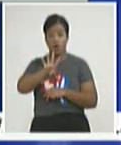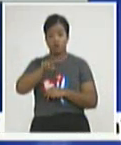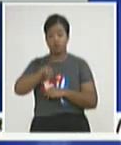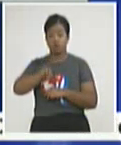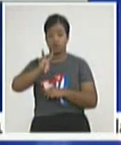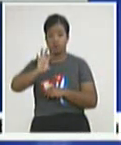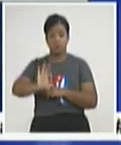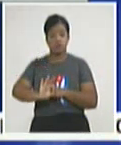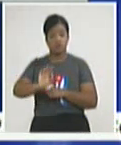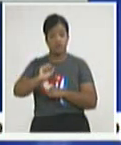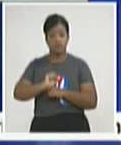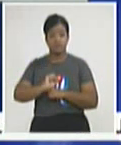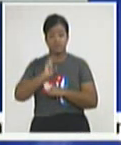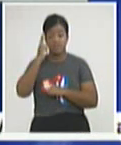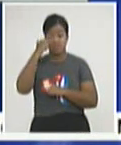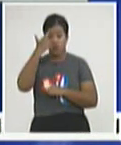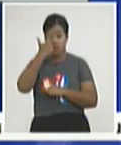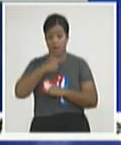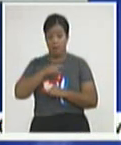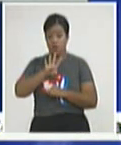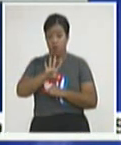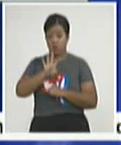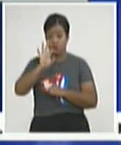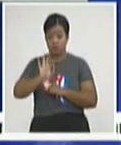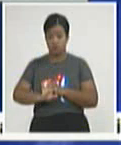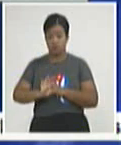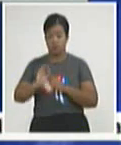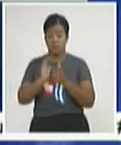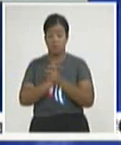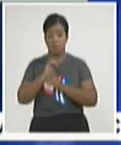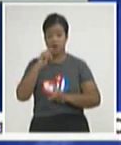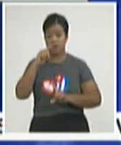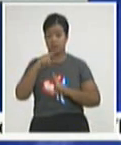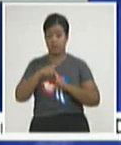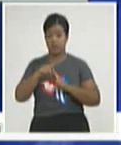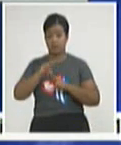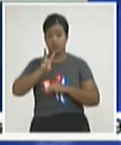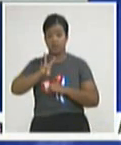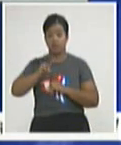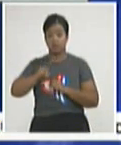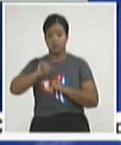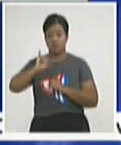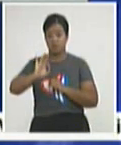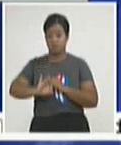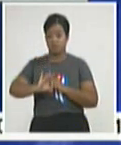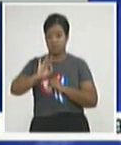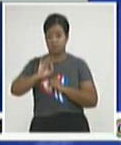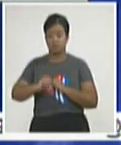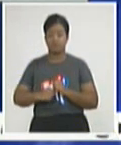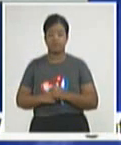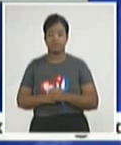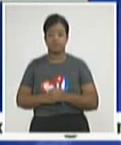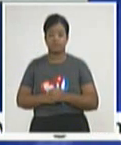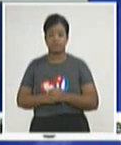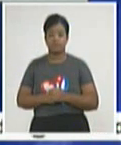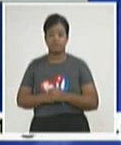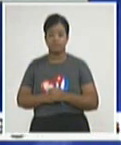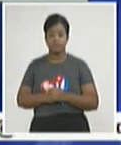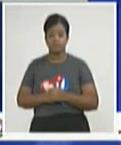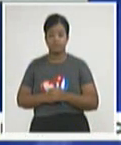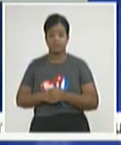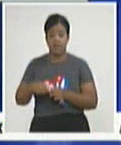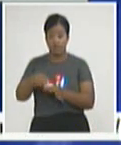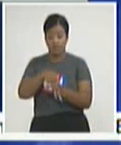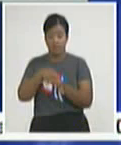4,3%, Ciego de Ávila el 4%, Matanzas el 3,6% y el municipio especial Isla